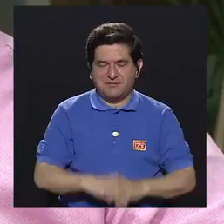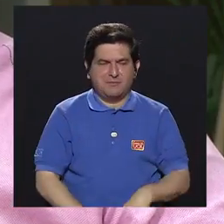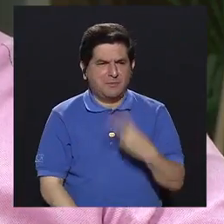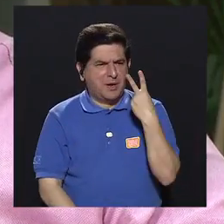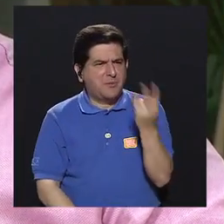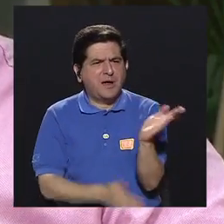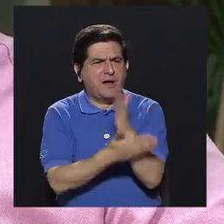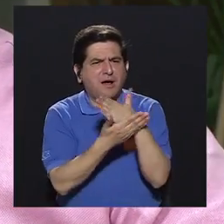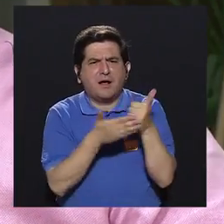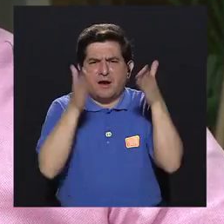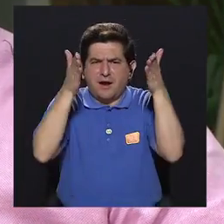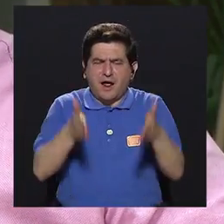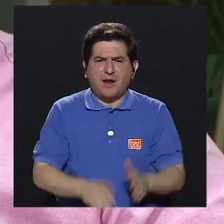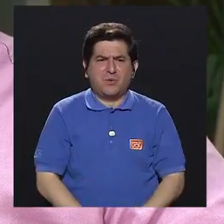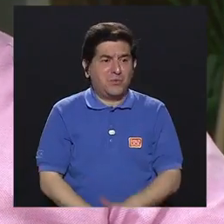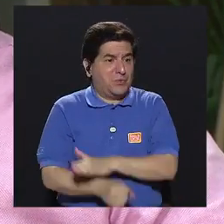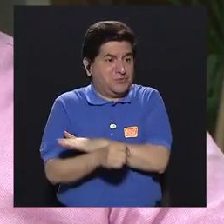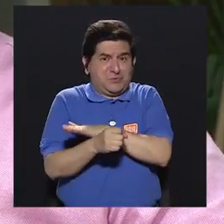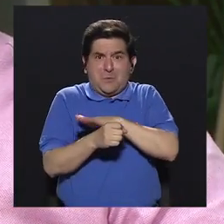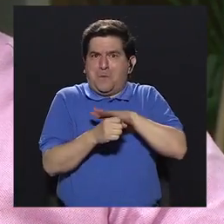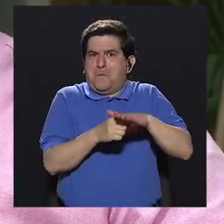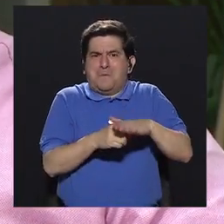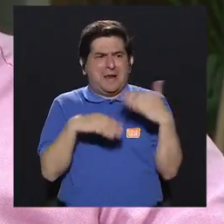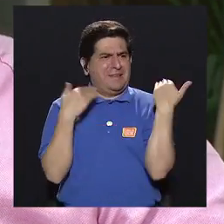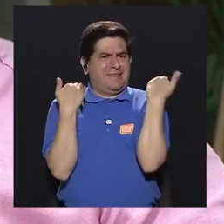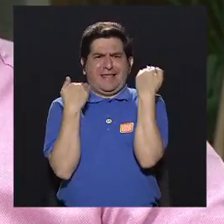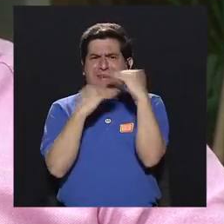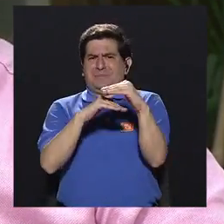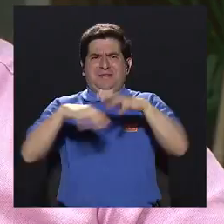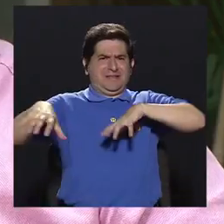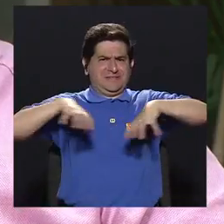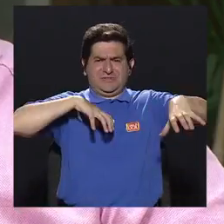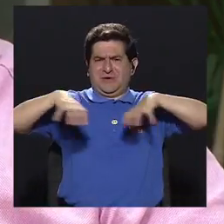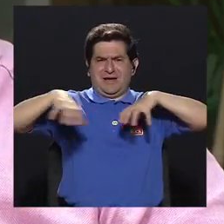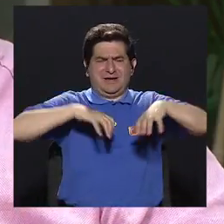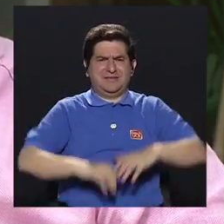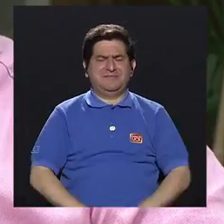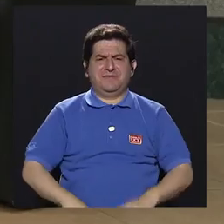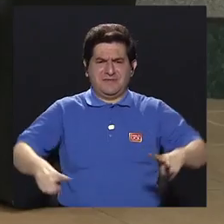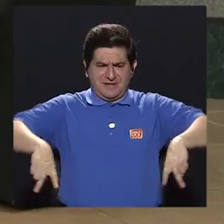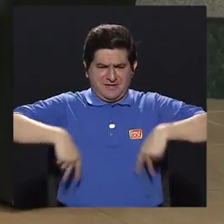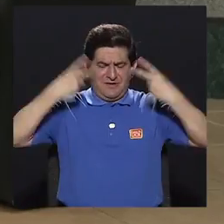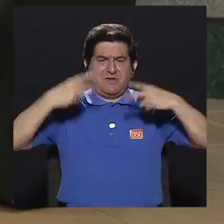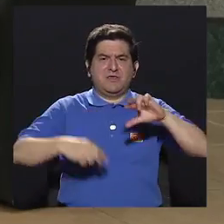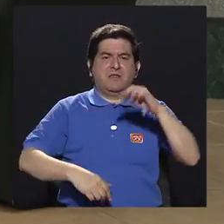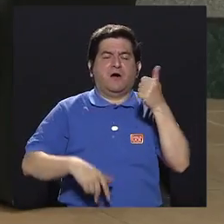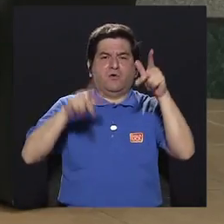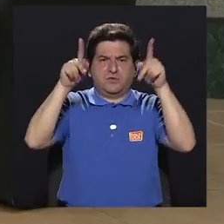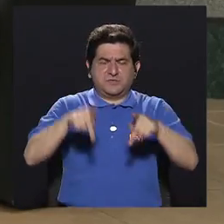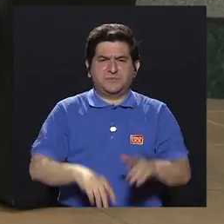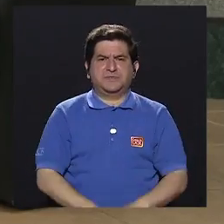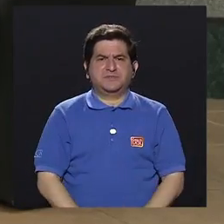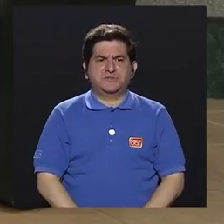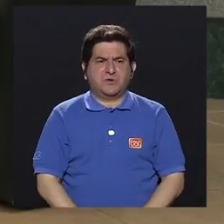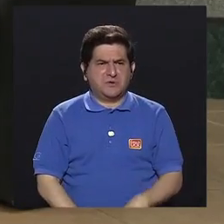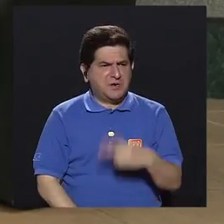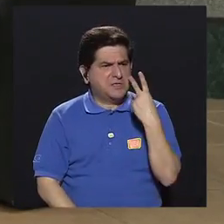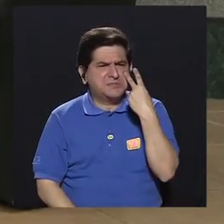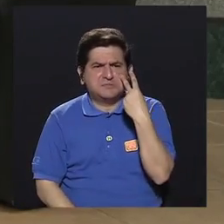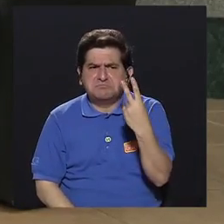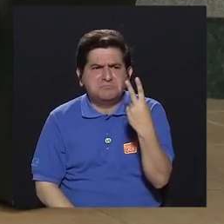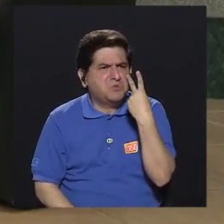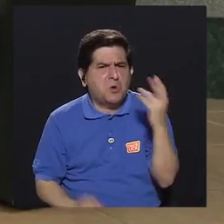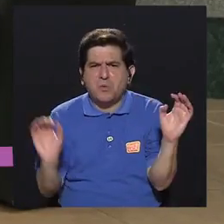cómo unos quedan completamente limitados a sus actividades de vida diaria y hay otros que dicen tienen un derrame pero uno no les